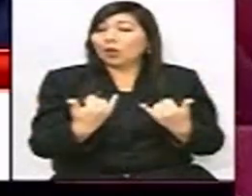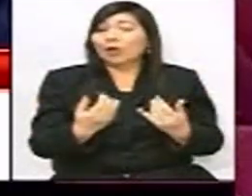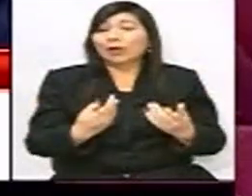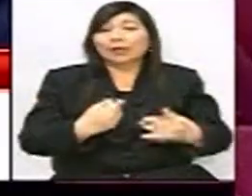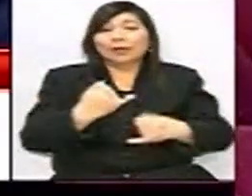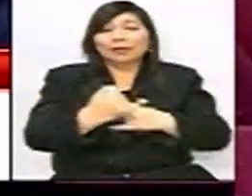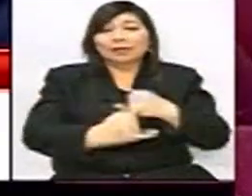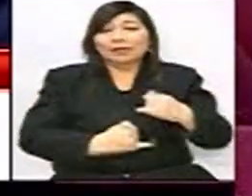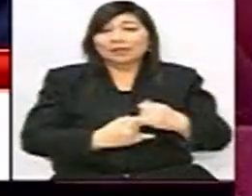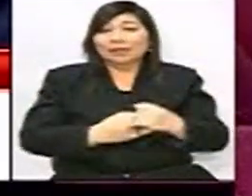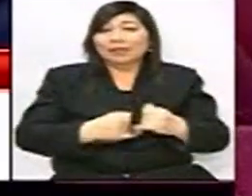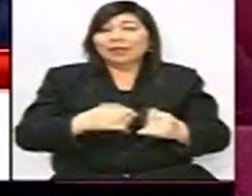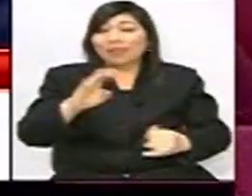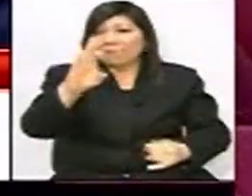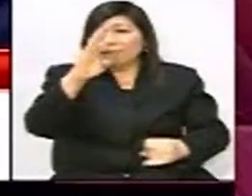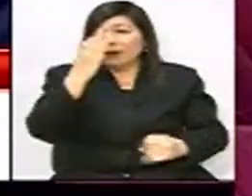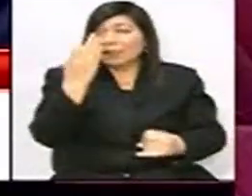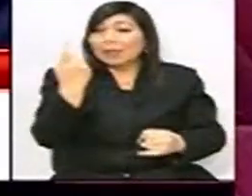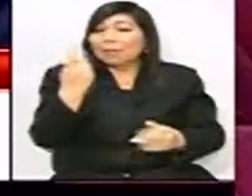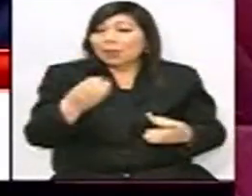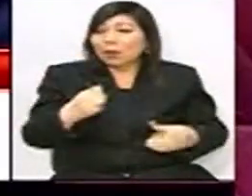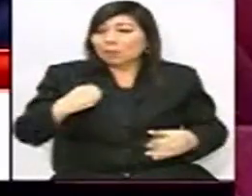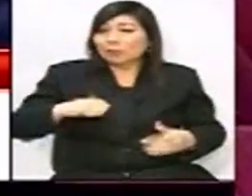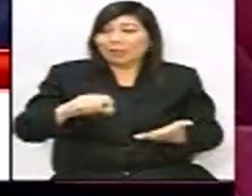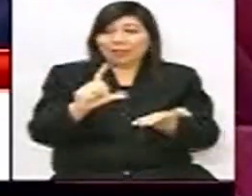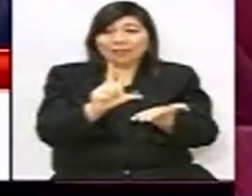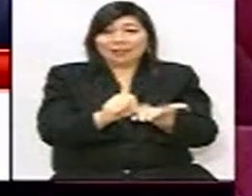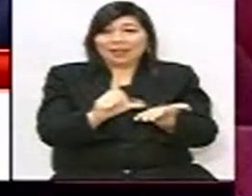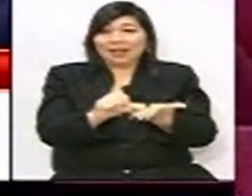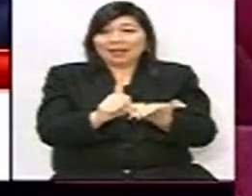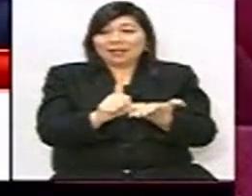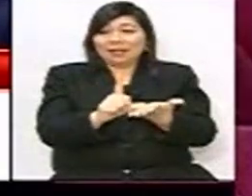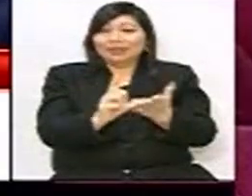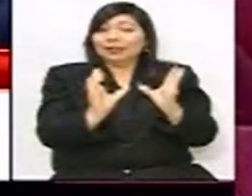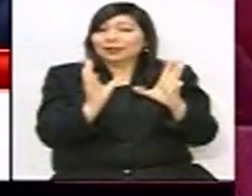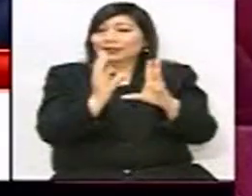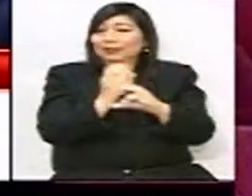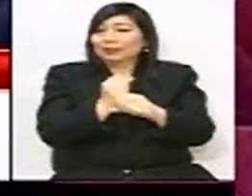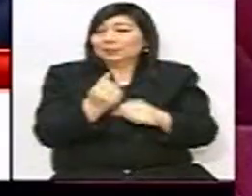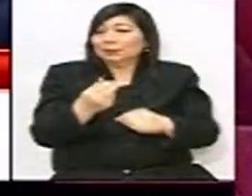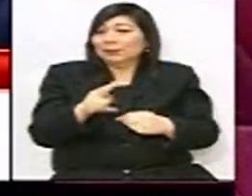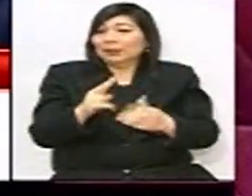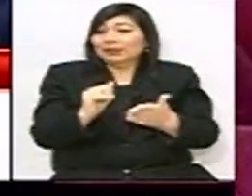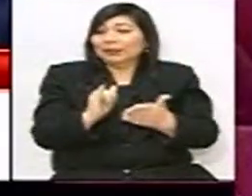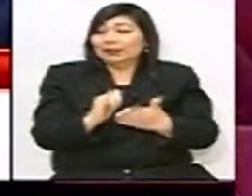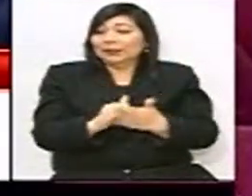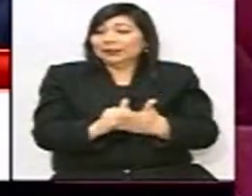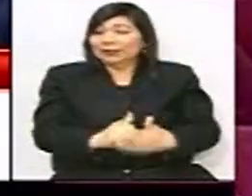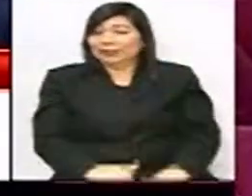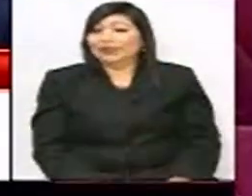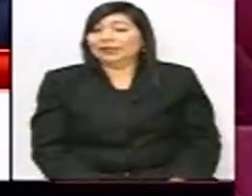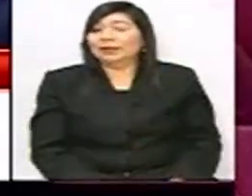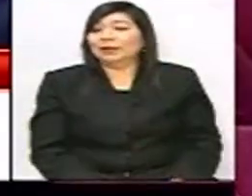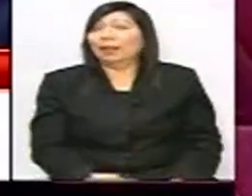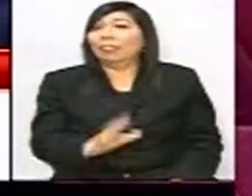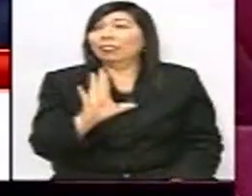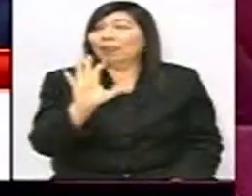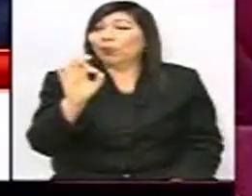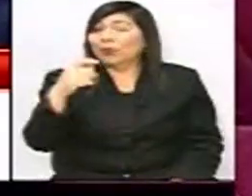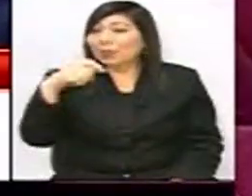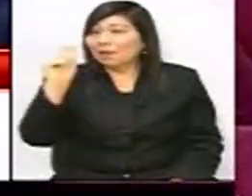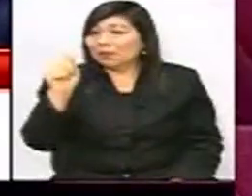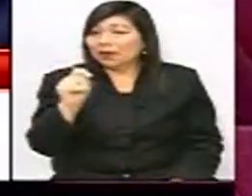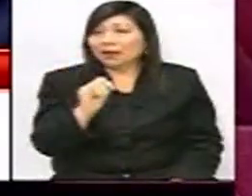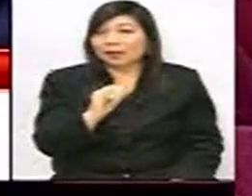Corte Internacional de París, porque para la Municipalidad de Lima el reajuste por inflación el reajuste tarifario tiene que ser